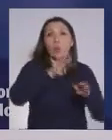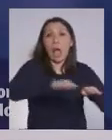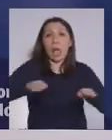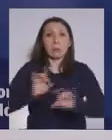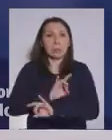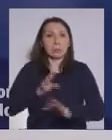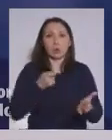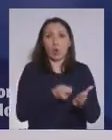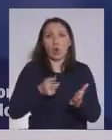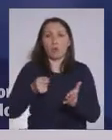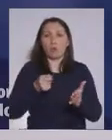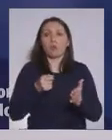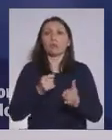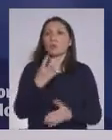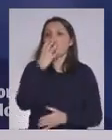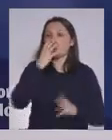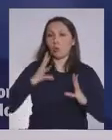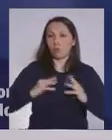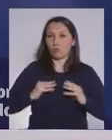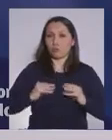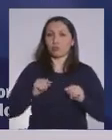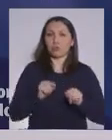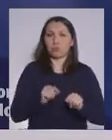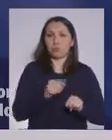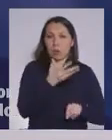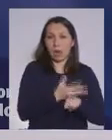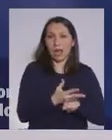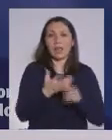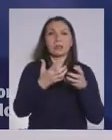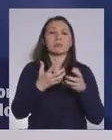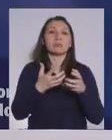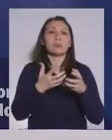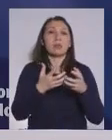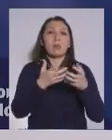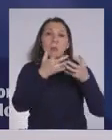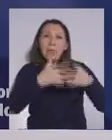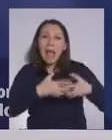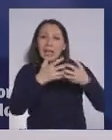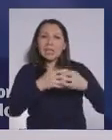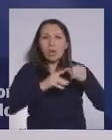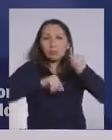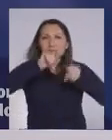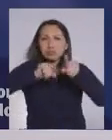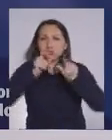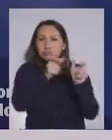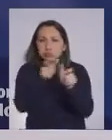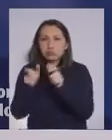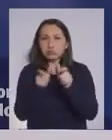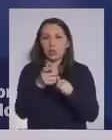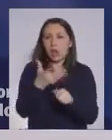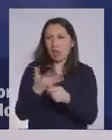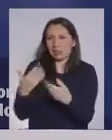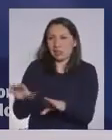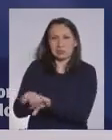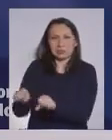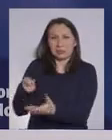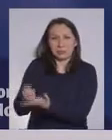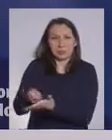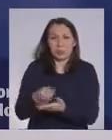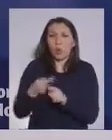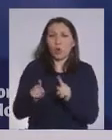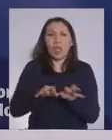compradas ventiladores mecánicos equipos de monitoreo que también están comprados y una serie de